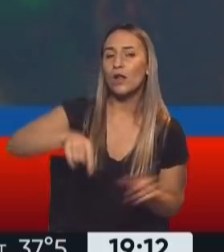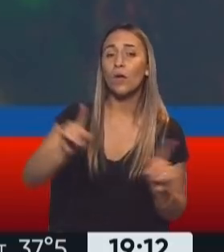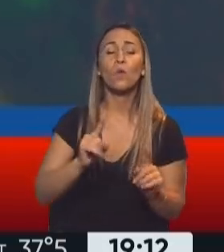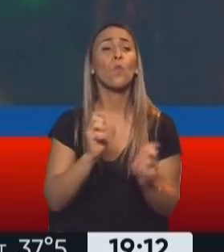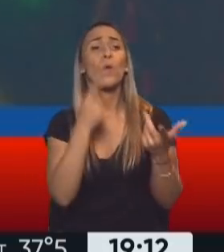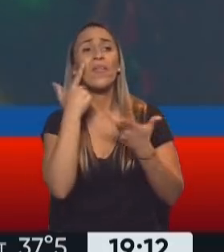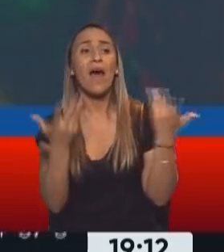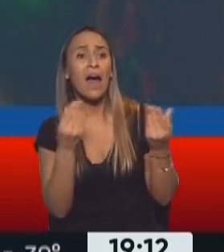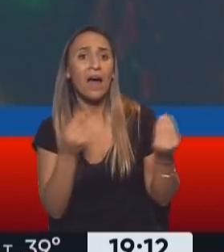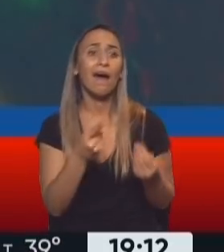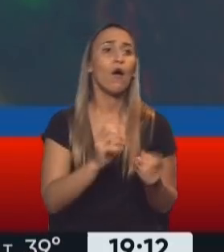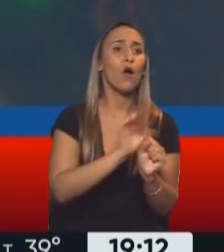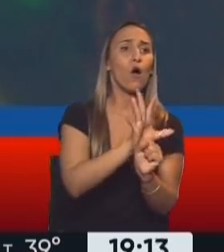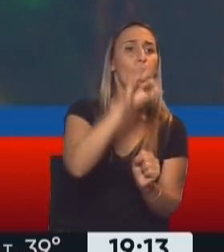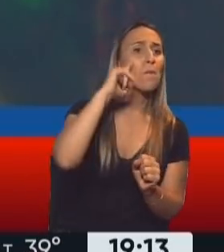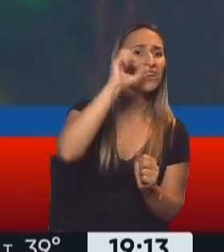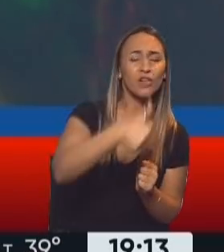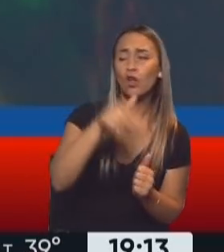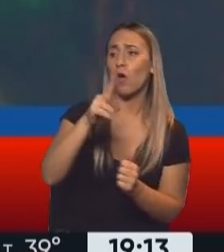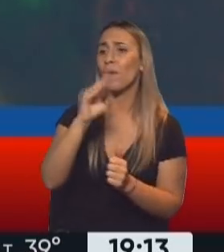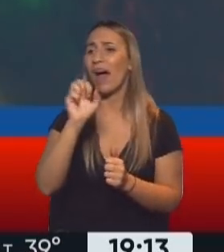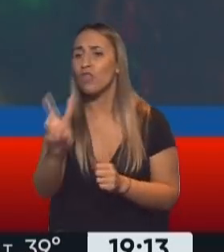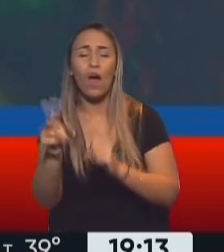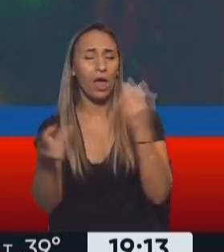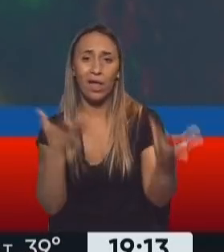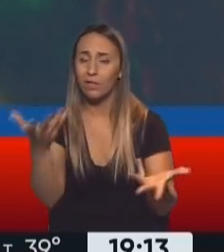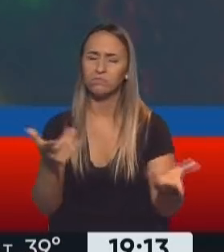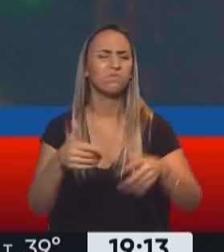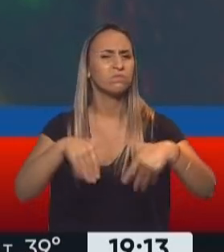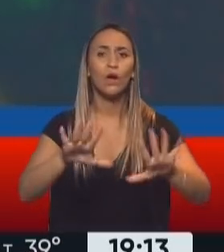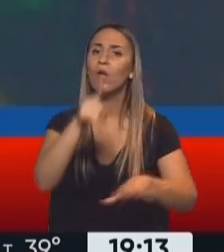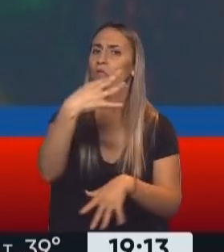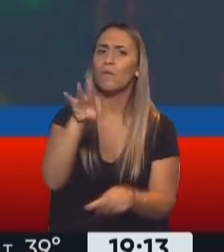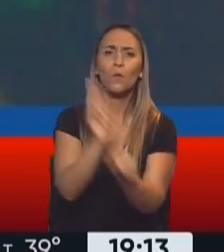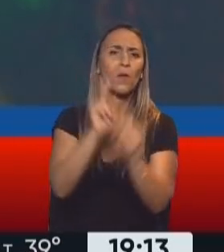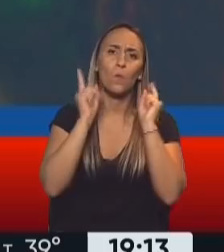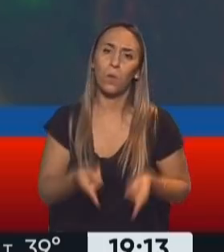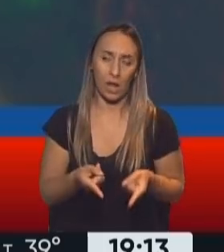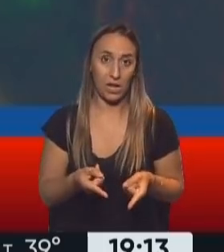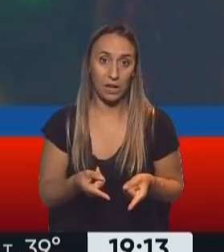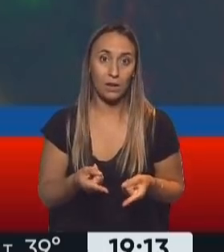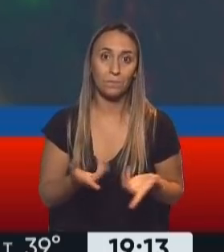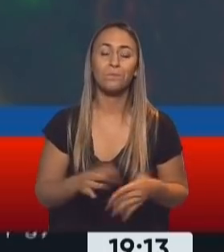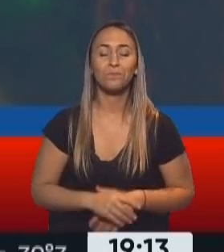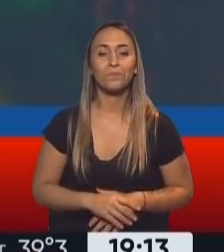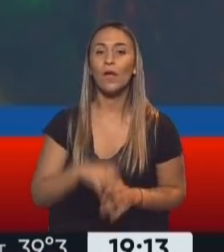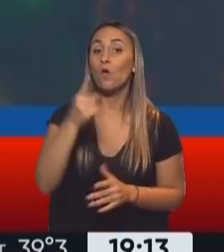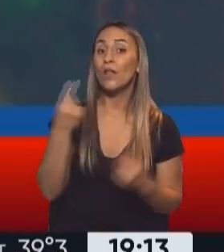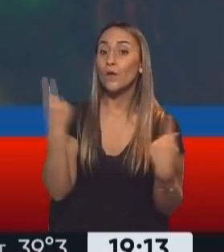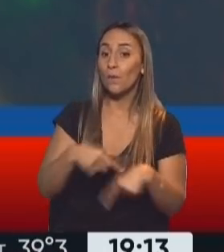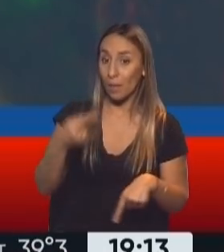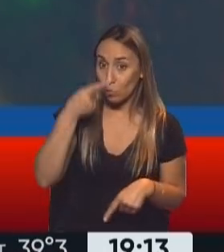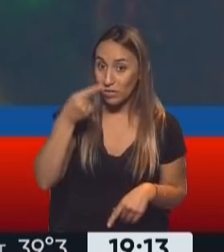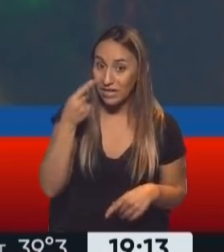cuál se contagia. Se va a enterar el del laboratorio o los epidemiólogos que estén haciendo el análisis. Tengo unas noticias bastante interesantes